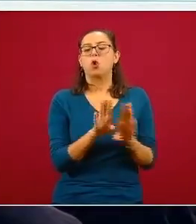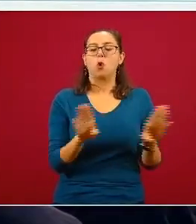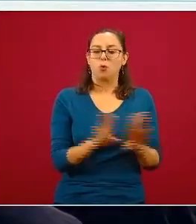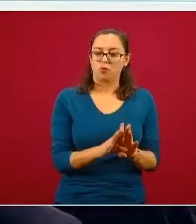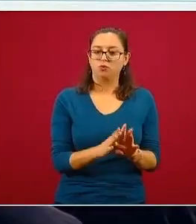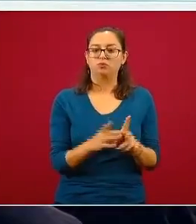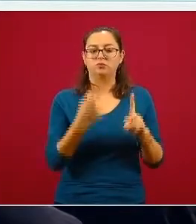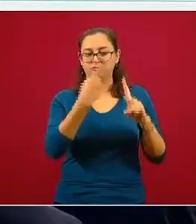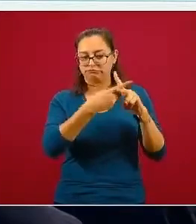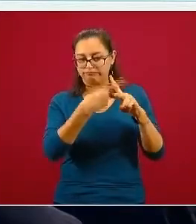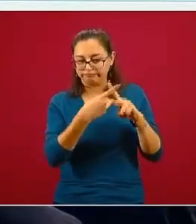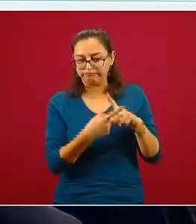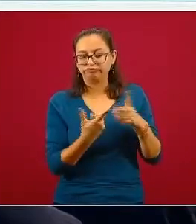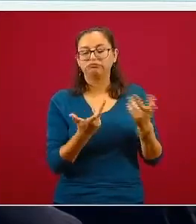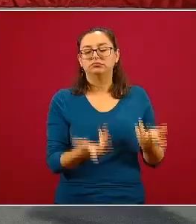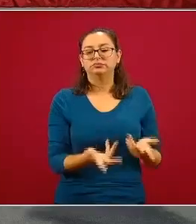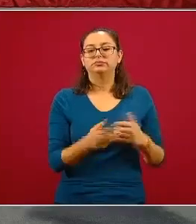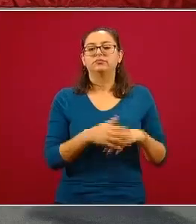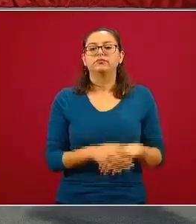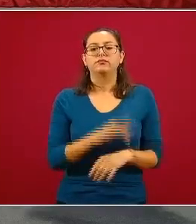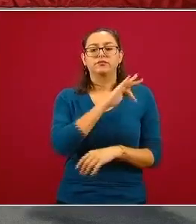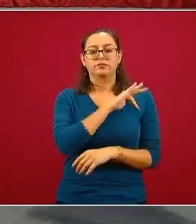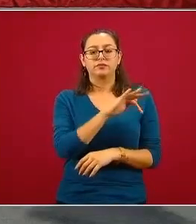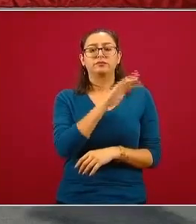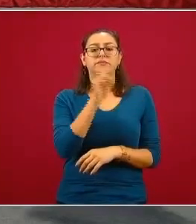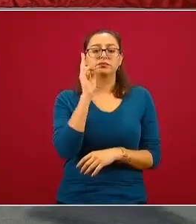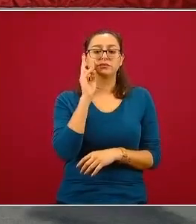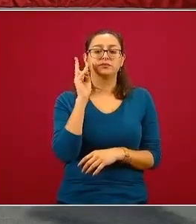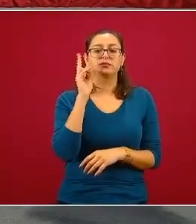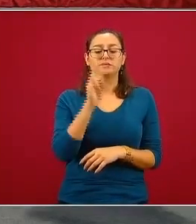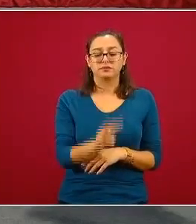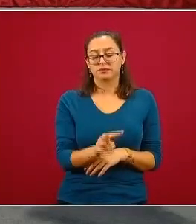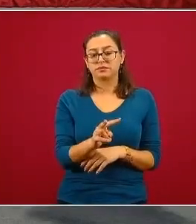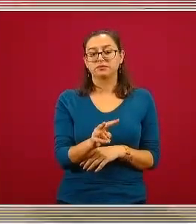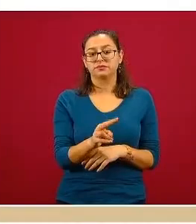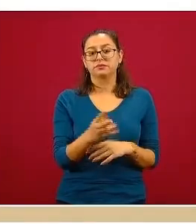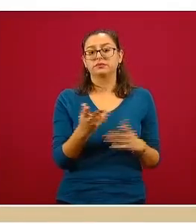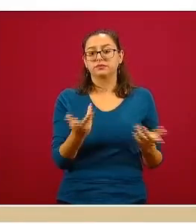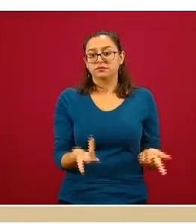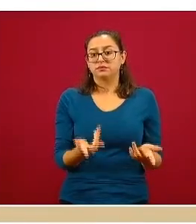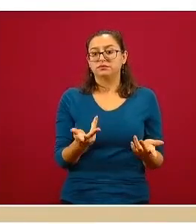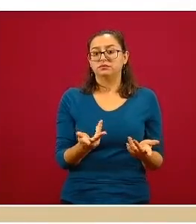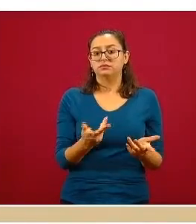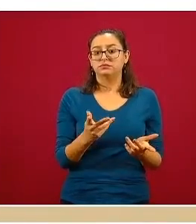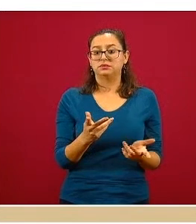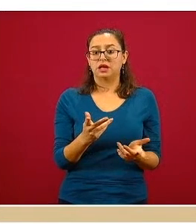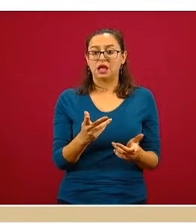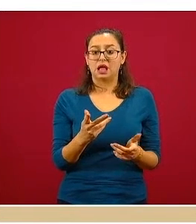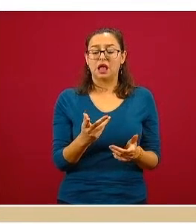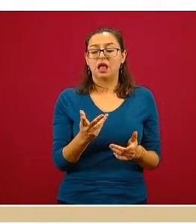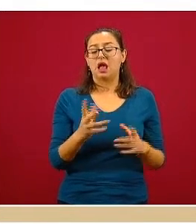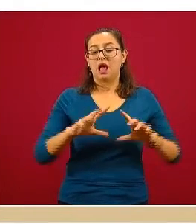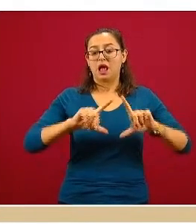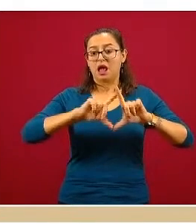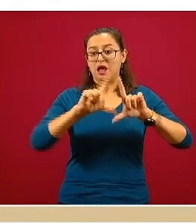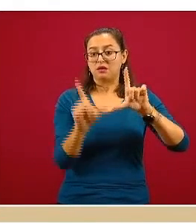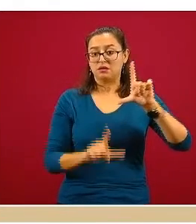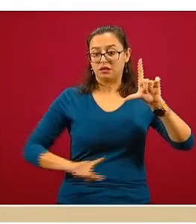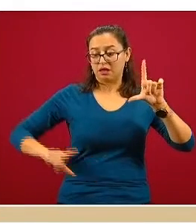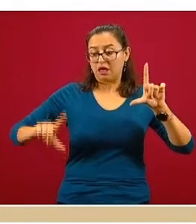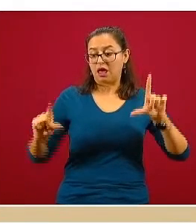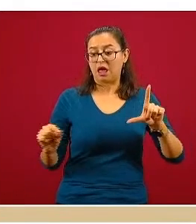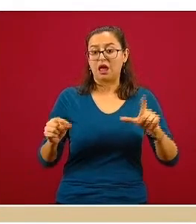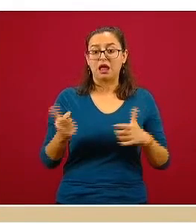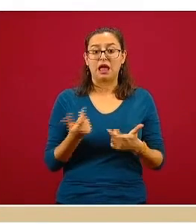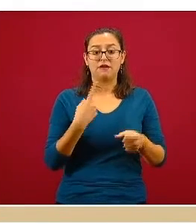observar cantidad de casos. Podemos también ver en esta gráfica el porcentaje de positividad nacional, que ya